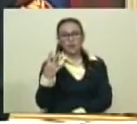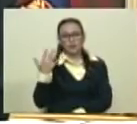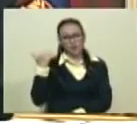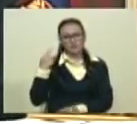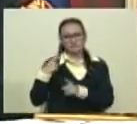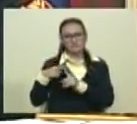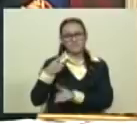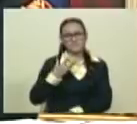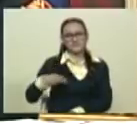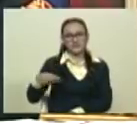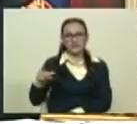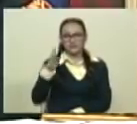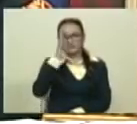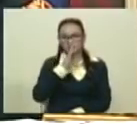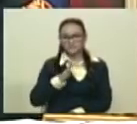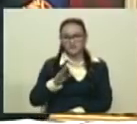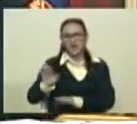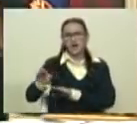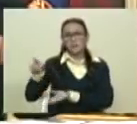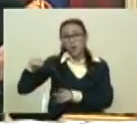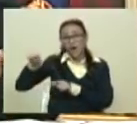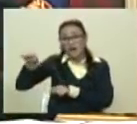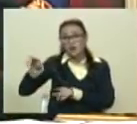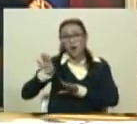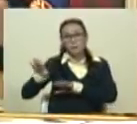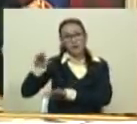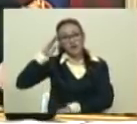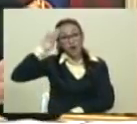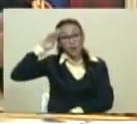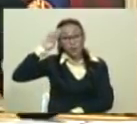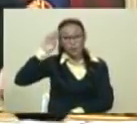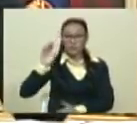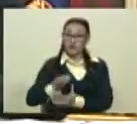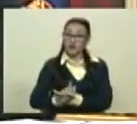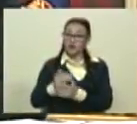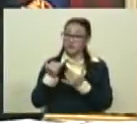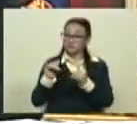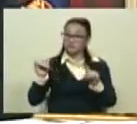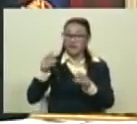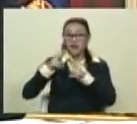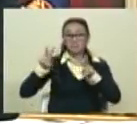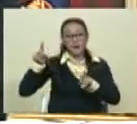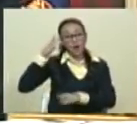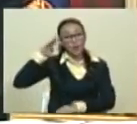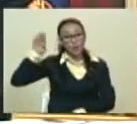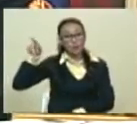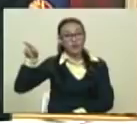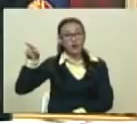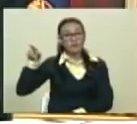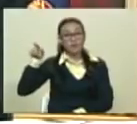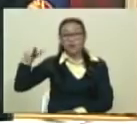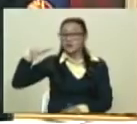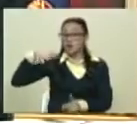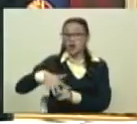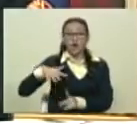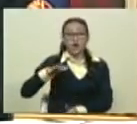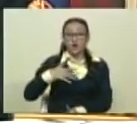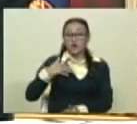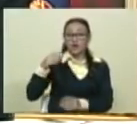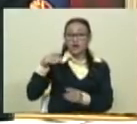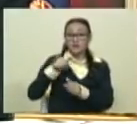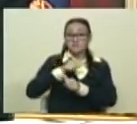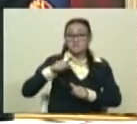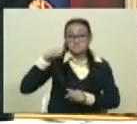porque apoyaba a Cuba y la soberanía y la paz de Cuba, porque se oponía a la intervención militar de